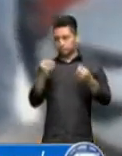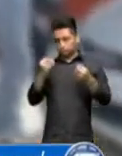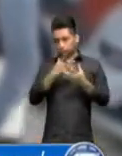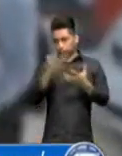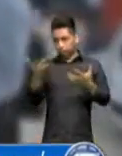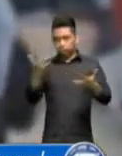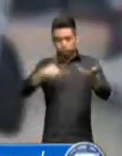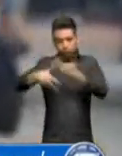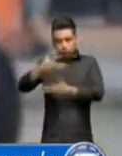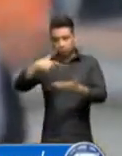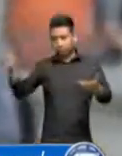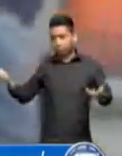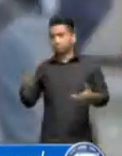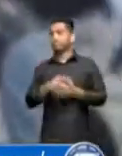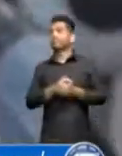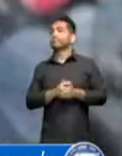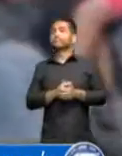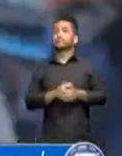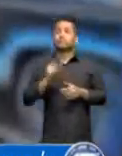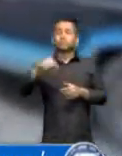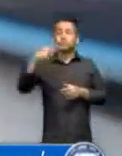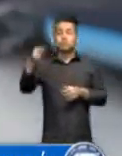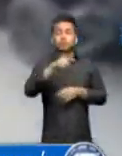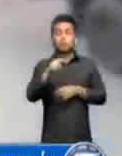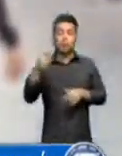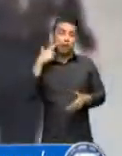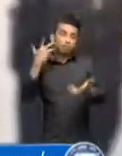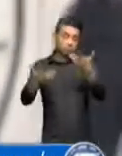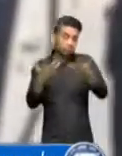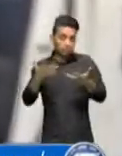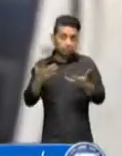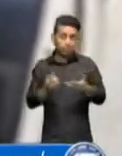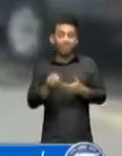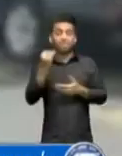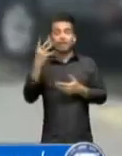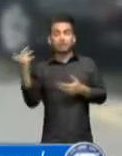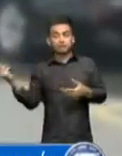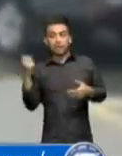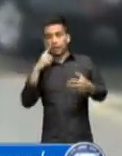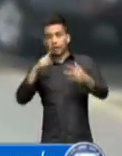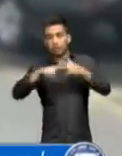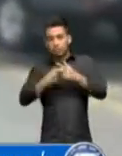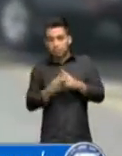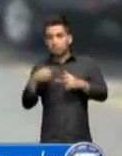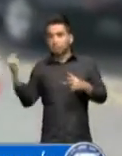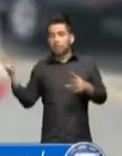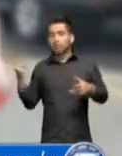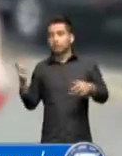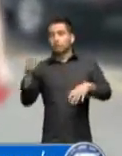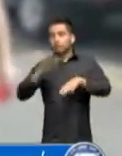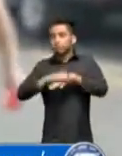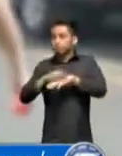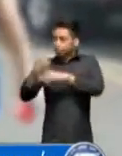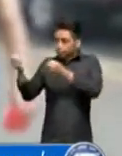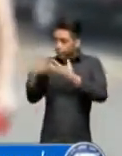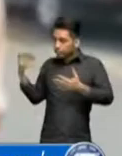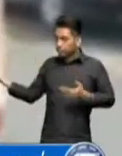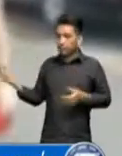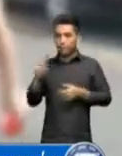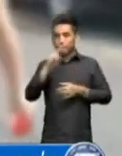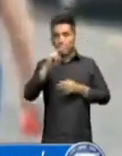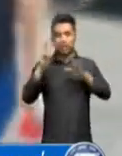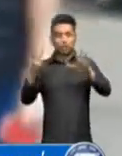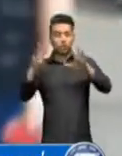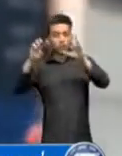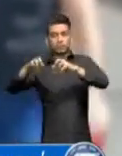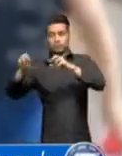próxima semana se podría agendar fecha y hora para iniciar esta primera declaración de las 28 personas sindicadas, en su mayoría